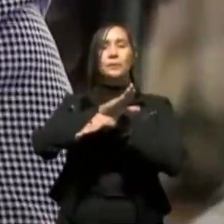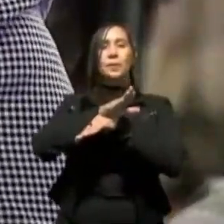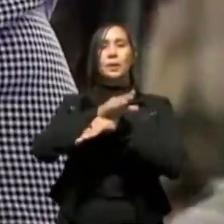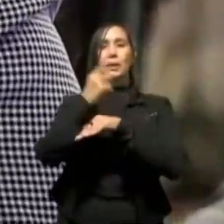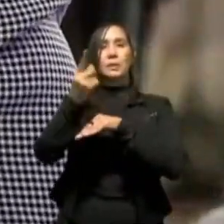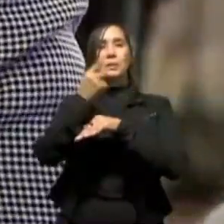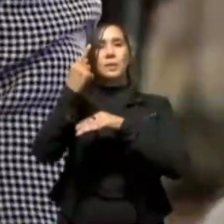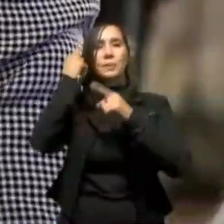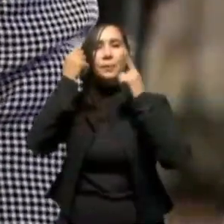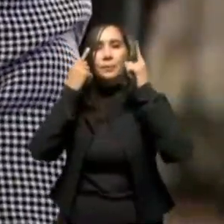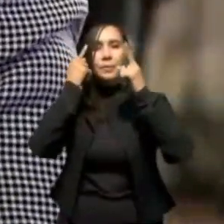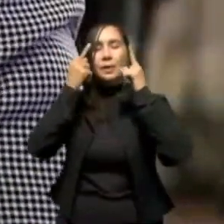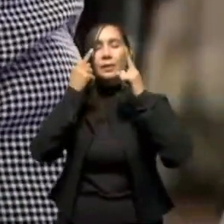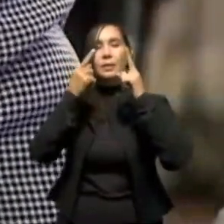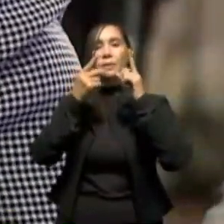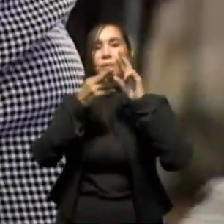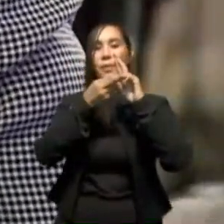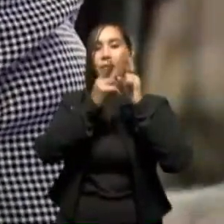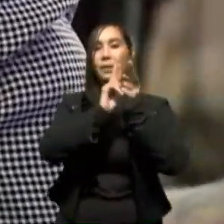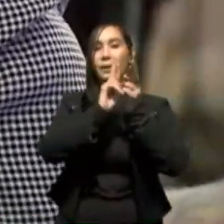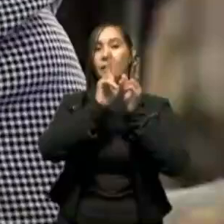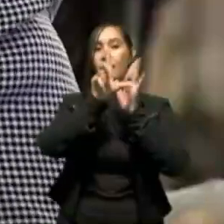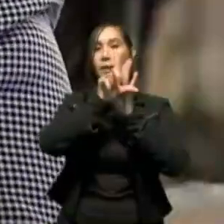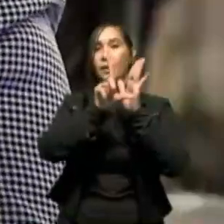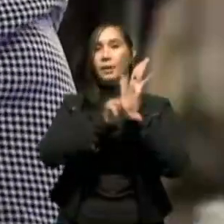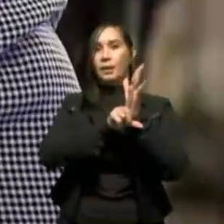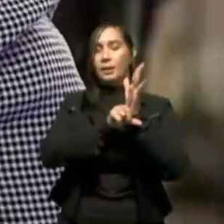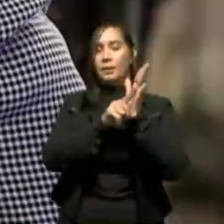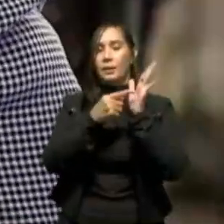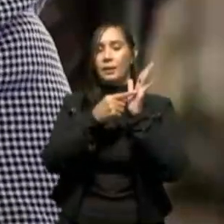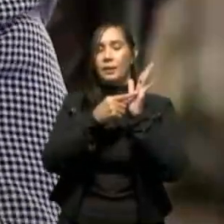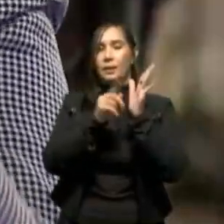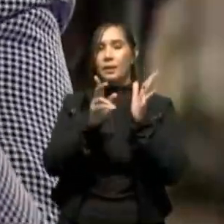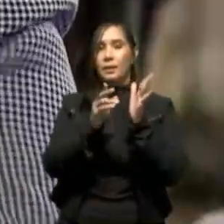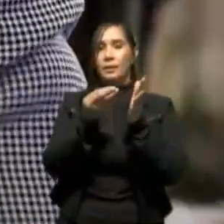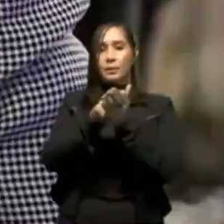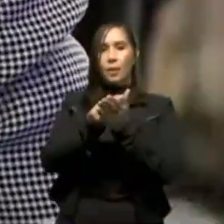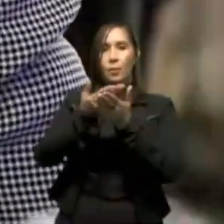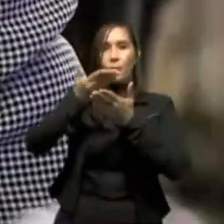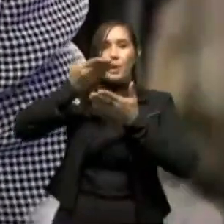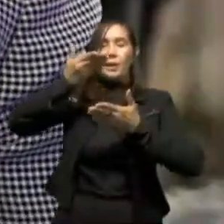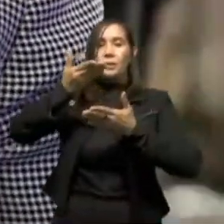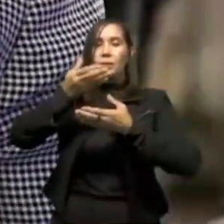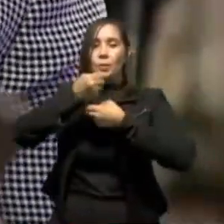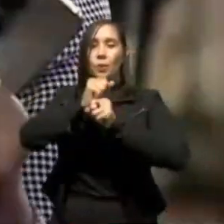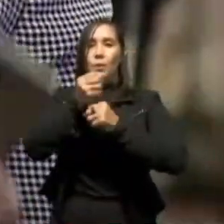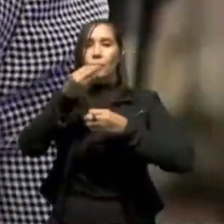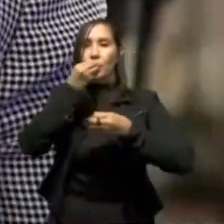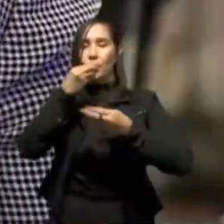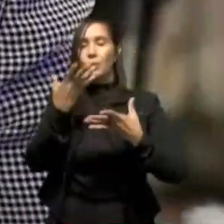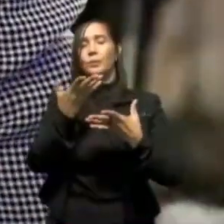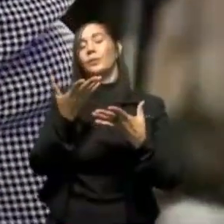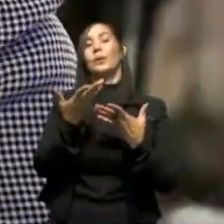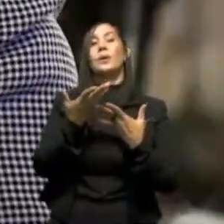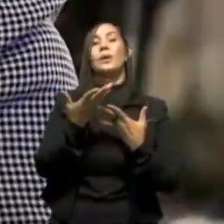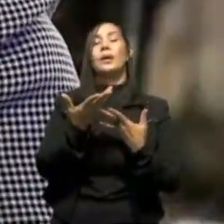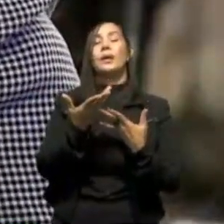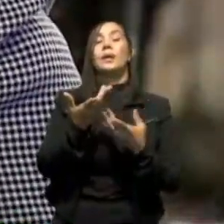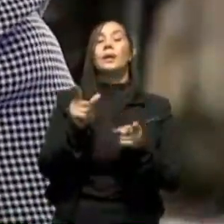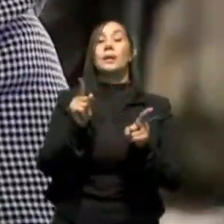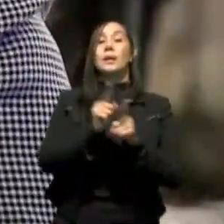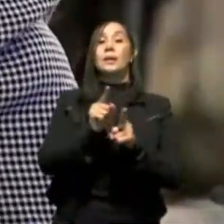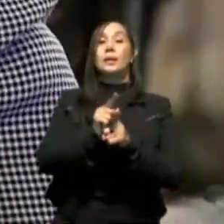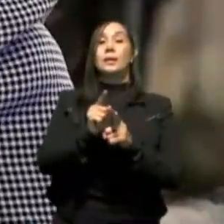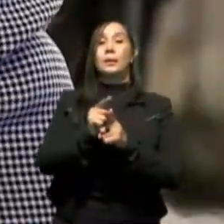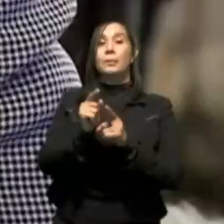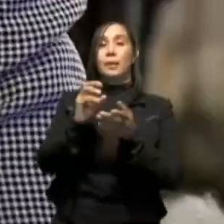que siempre piensa cuando se habla de reforma fiscal de que se va a hablar pues de aumento del precio de los productos a la canasta familiar y también